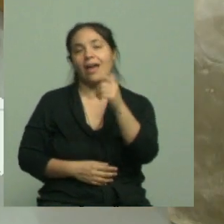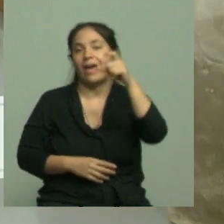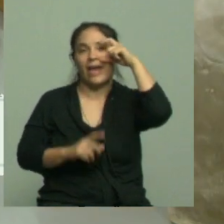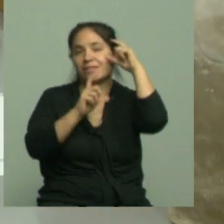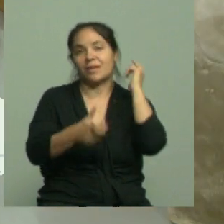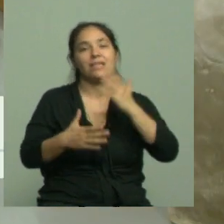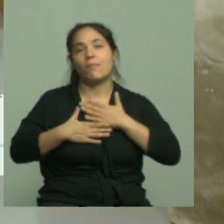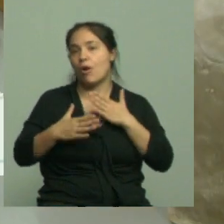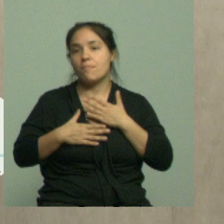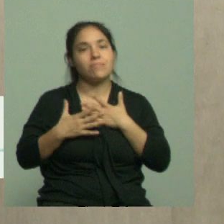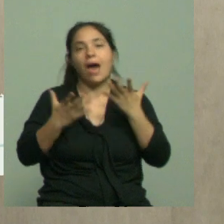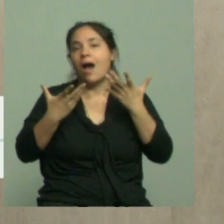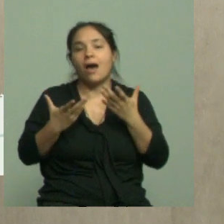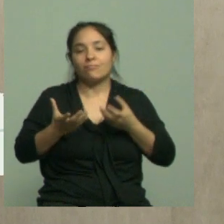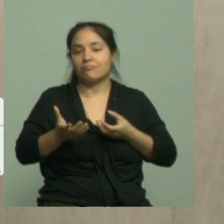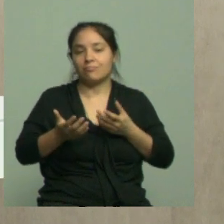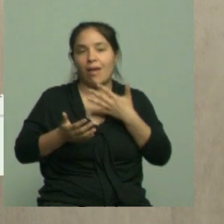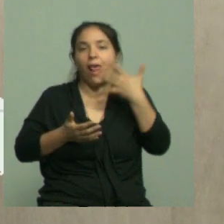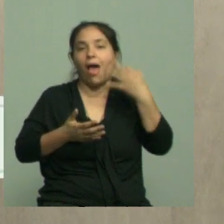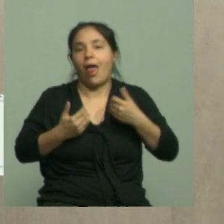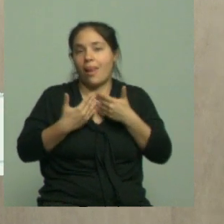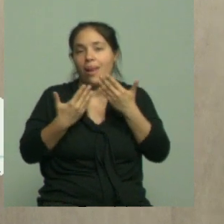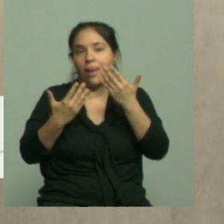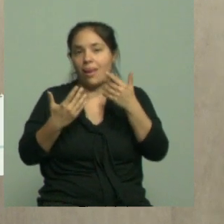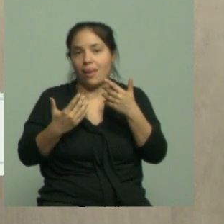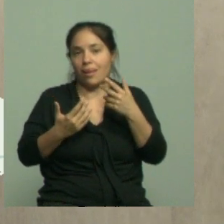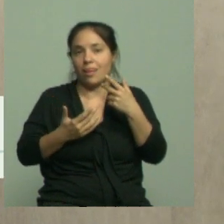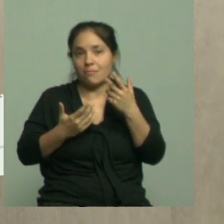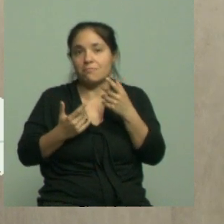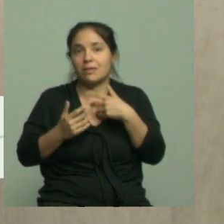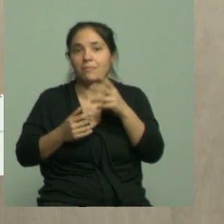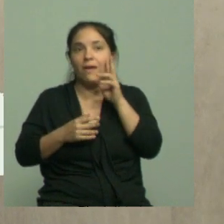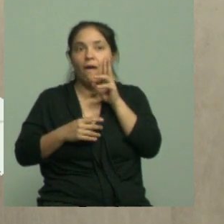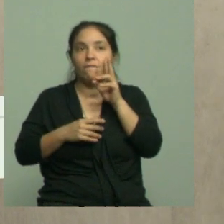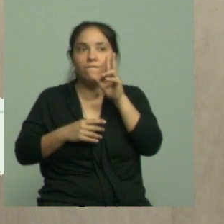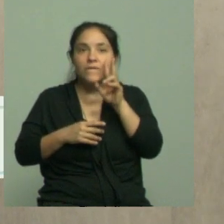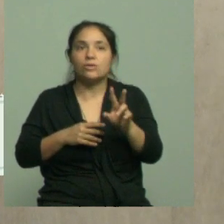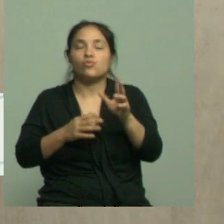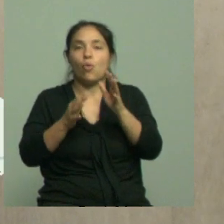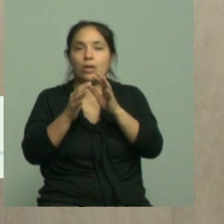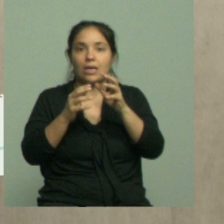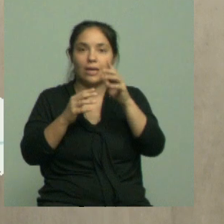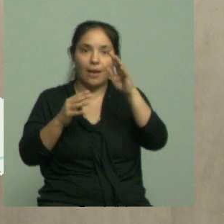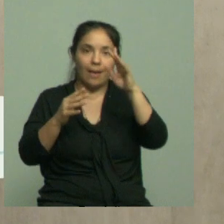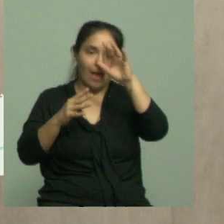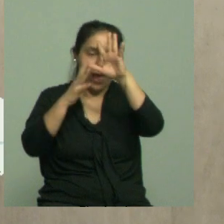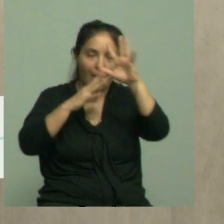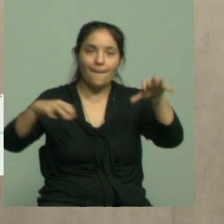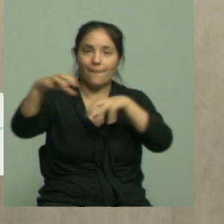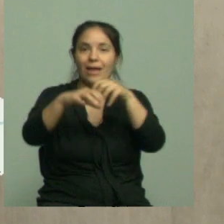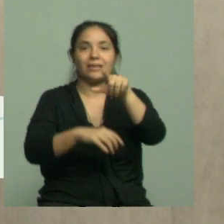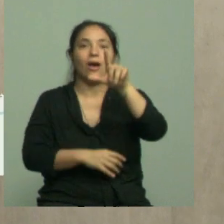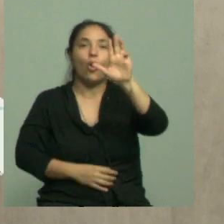propia. Exacto. Y es ahí desde donde adopta una visión, podríamos decir, muy empática con un Lula, al cual le